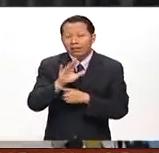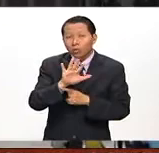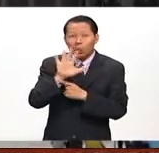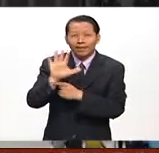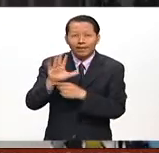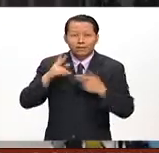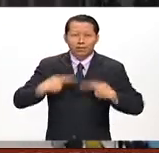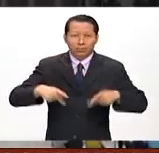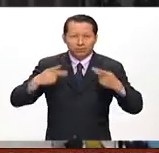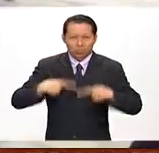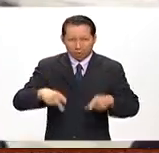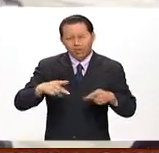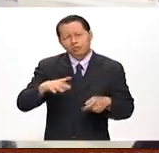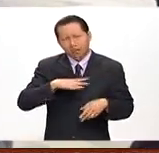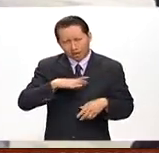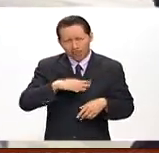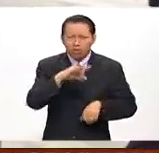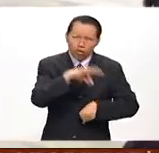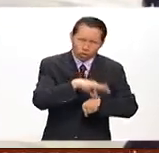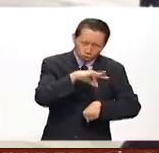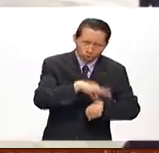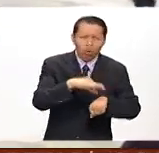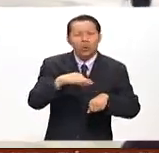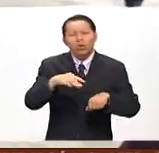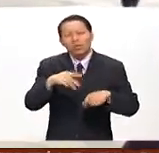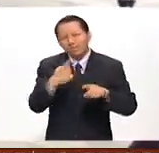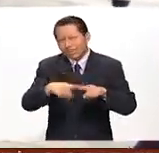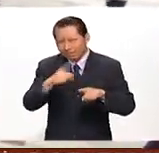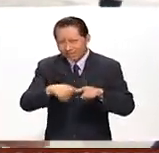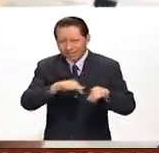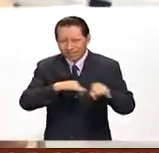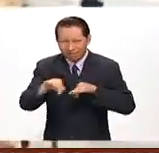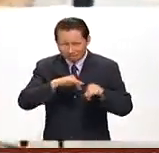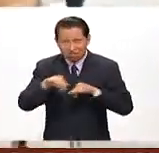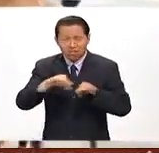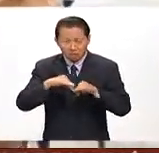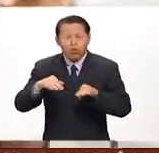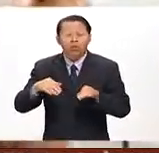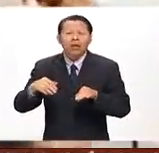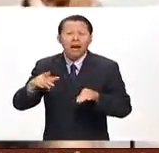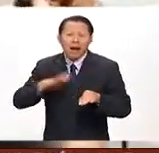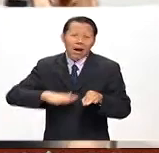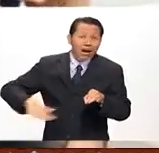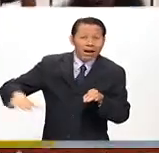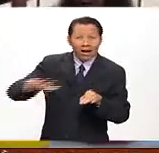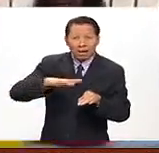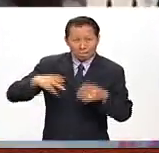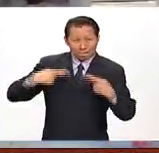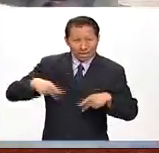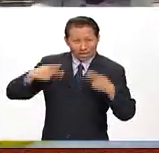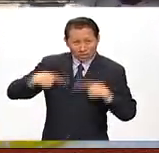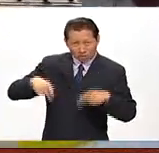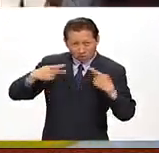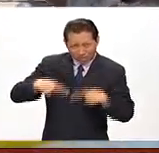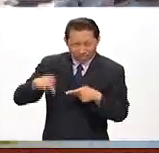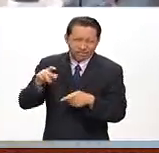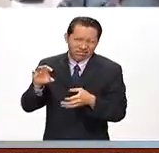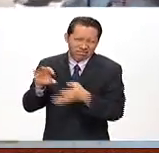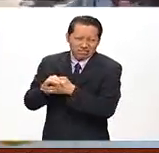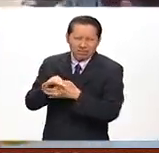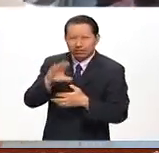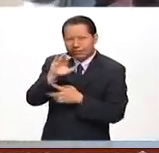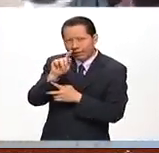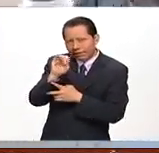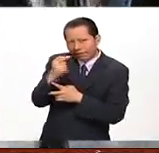55 personas, entre personal médico y operativo, fueron blanco de amenazas por un numeroso grupo de sujetos afines a la CETEG, que